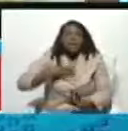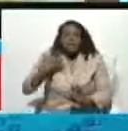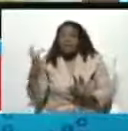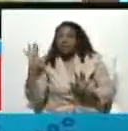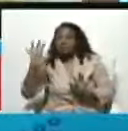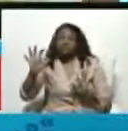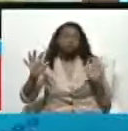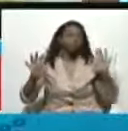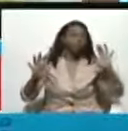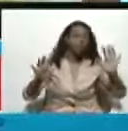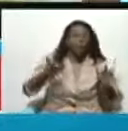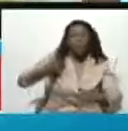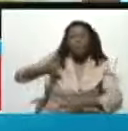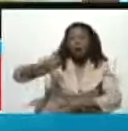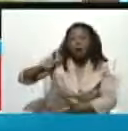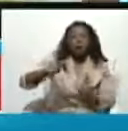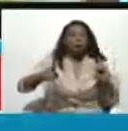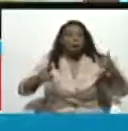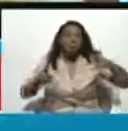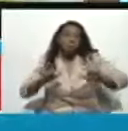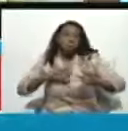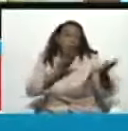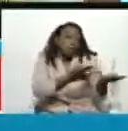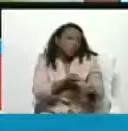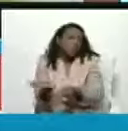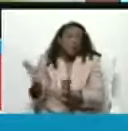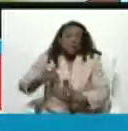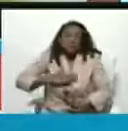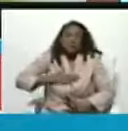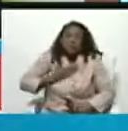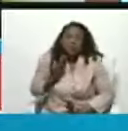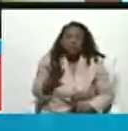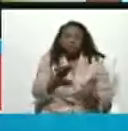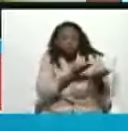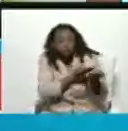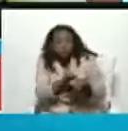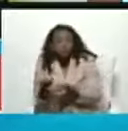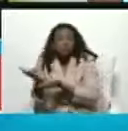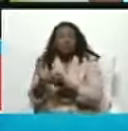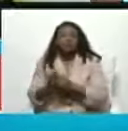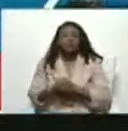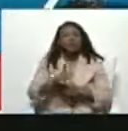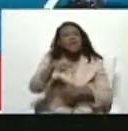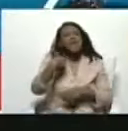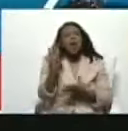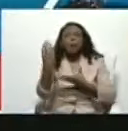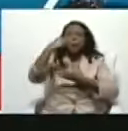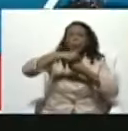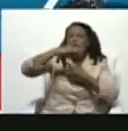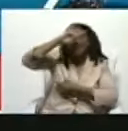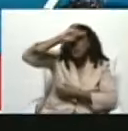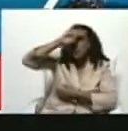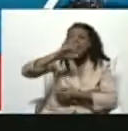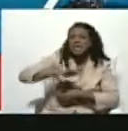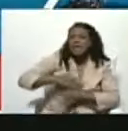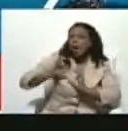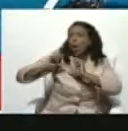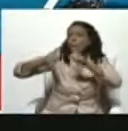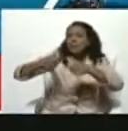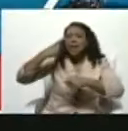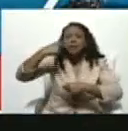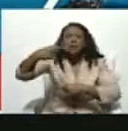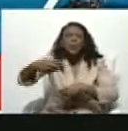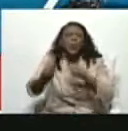a la Cuyagua en ese tiempo, puede ir, está invitado, lo invitamos. ¿Y quien quiera formar parte de los diablos, que quiera iniciarse en la